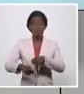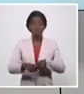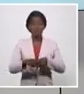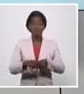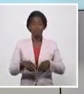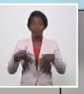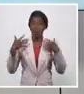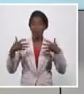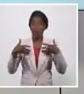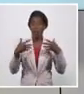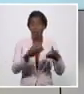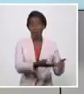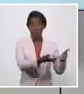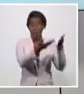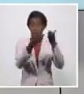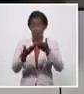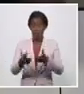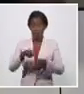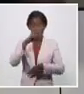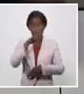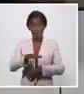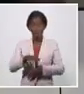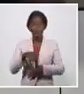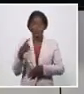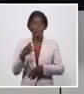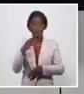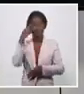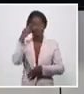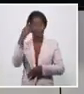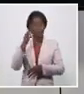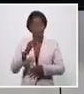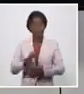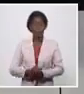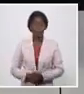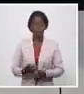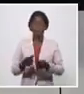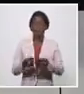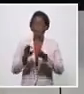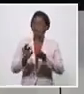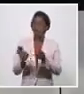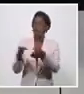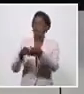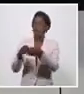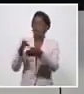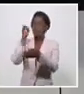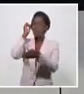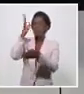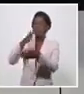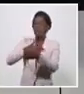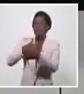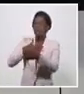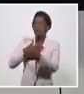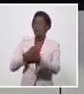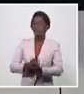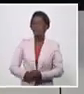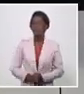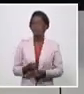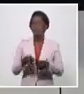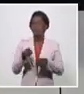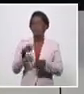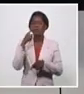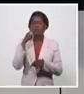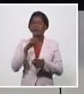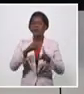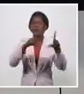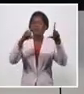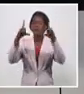propios artistas. Y lo dejan claro desde el principio, ¿por qué se los digo? Aquí lo tienen, la imagen de Martí que se hace pedazos